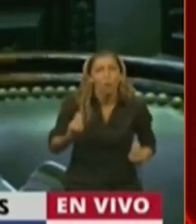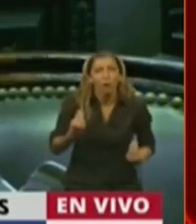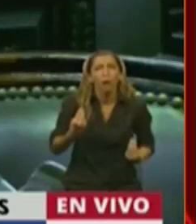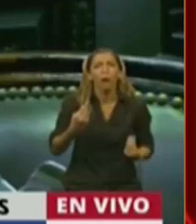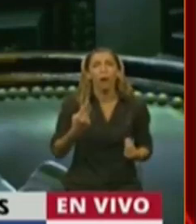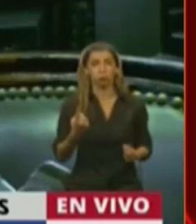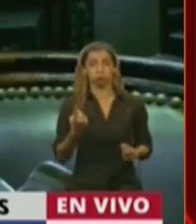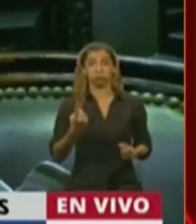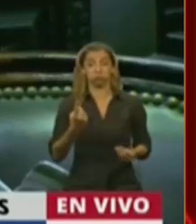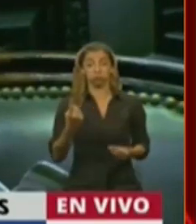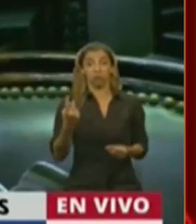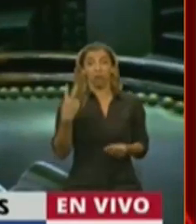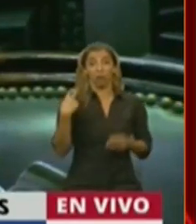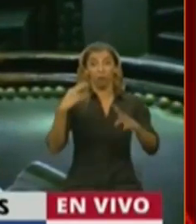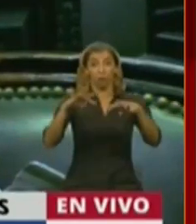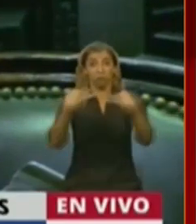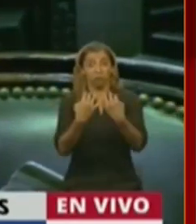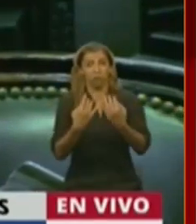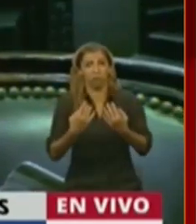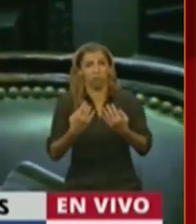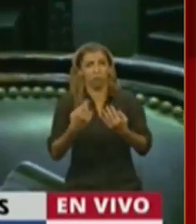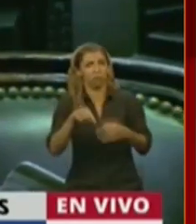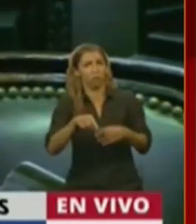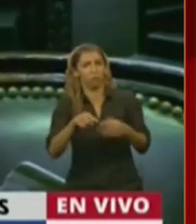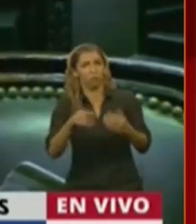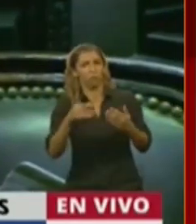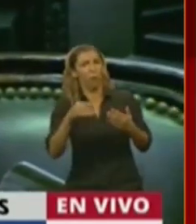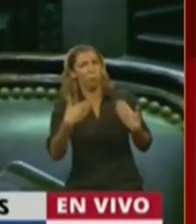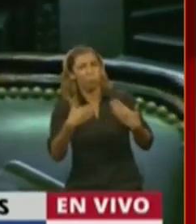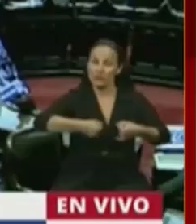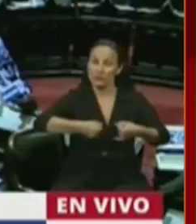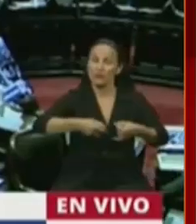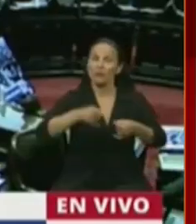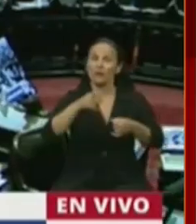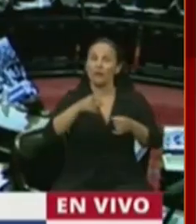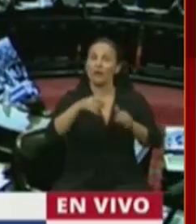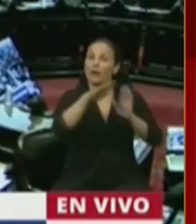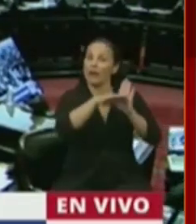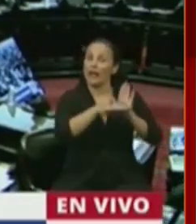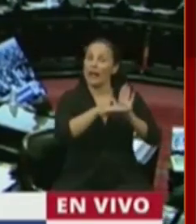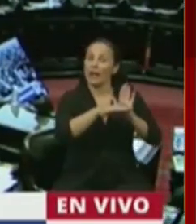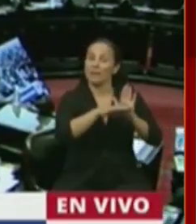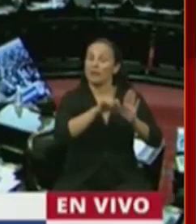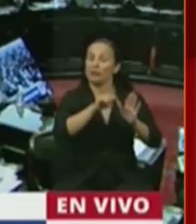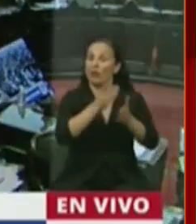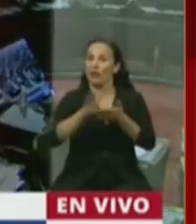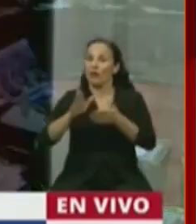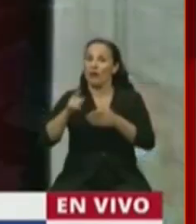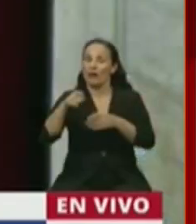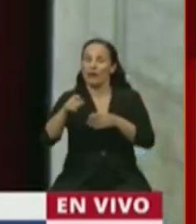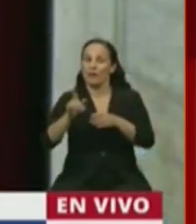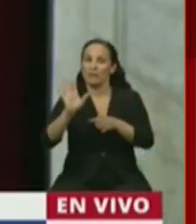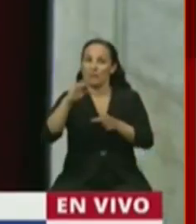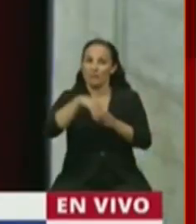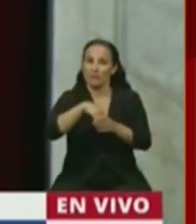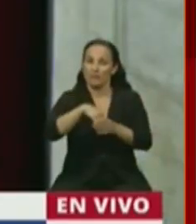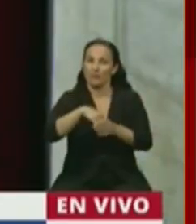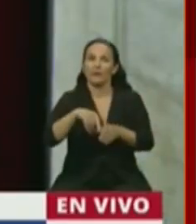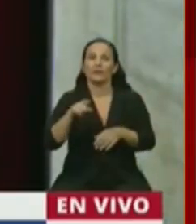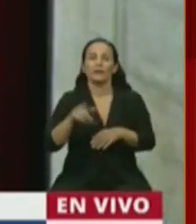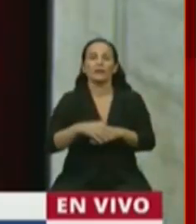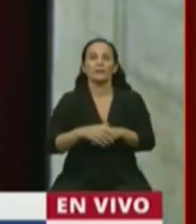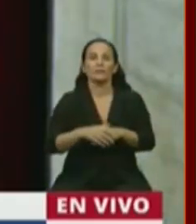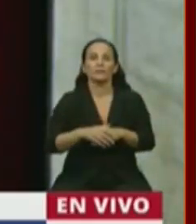para ellos, es muy cómodo manejarse a través de la tecnología, y a partir de ahí el presidente,